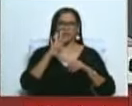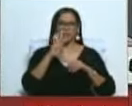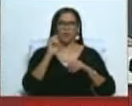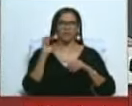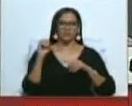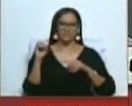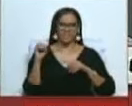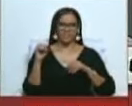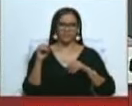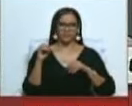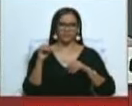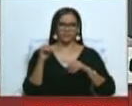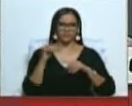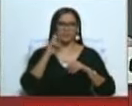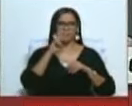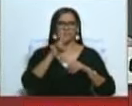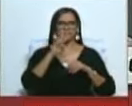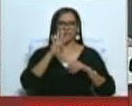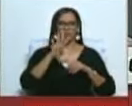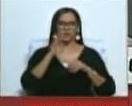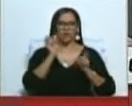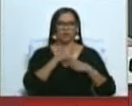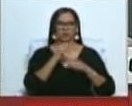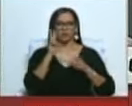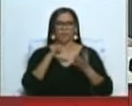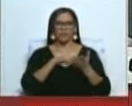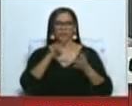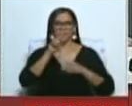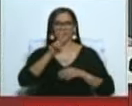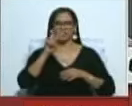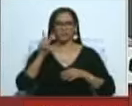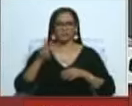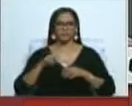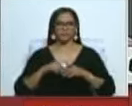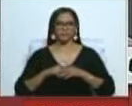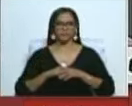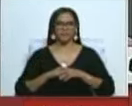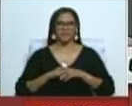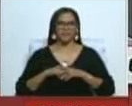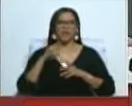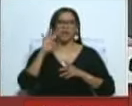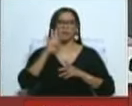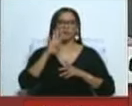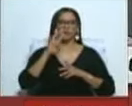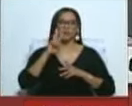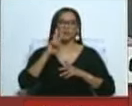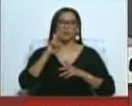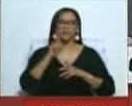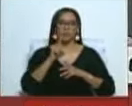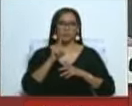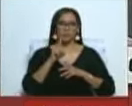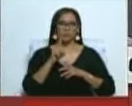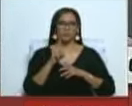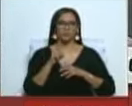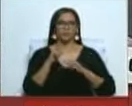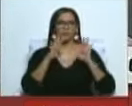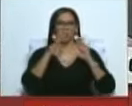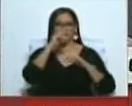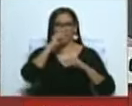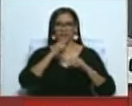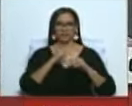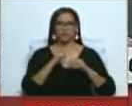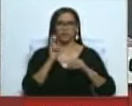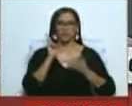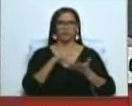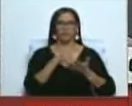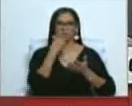400. 24 de agosto del 2022. Y el 421, programa 9 años, usted